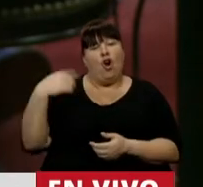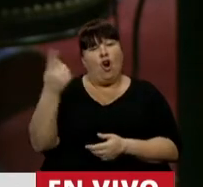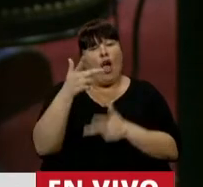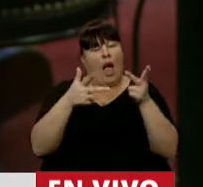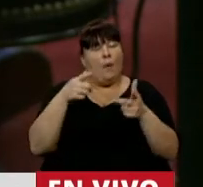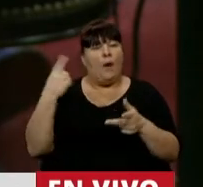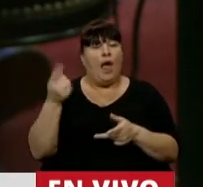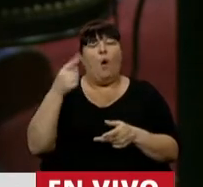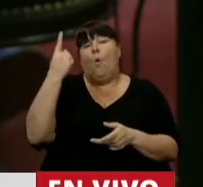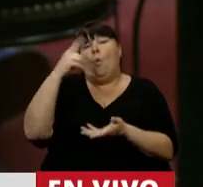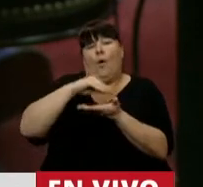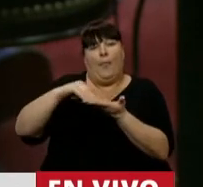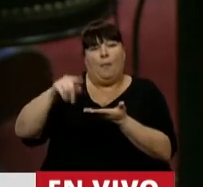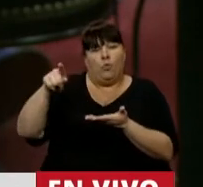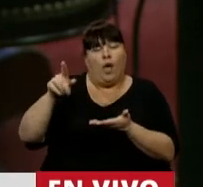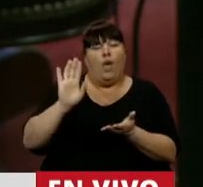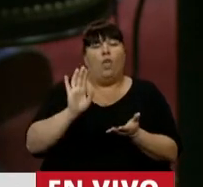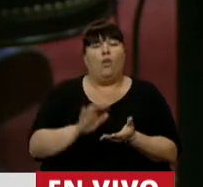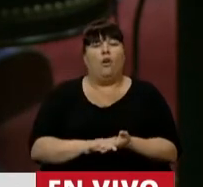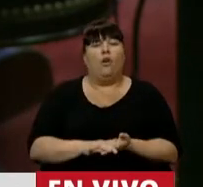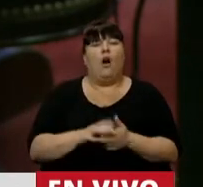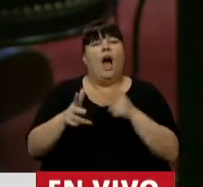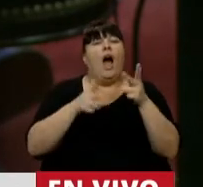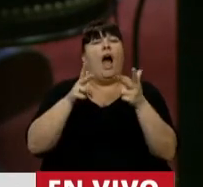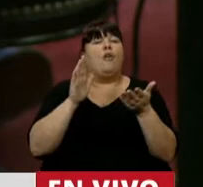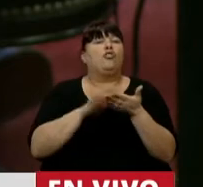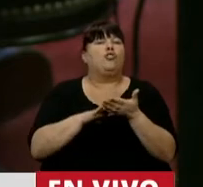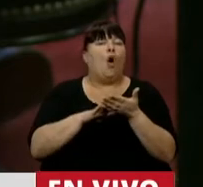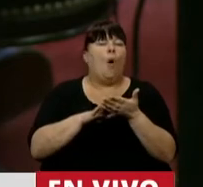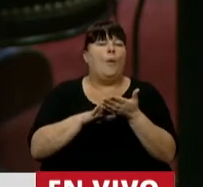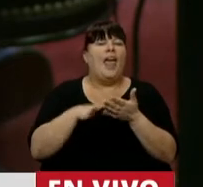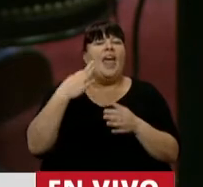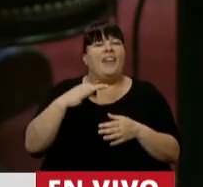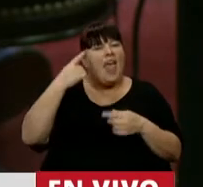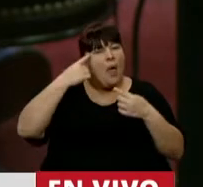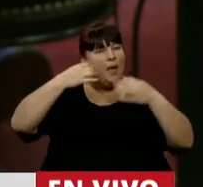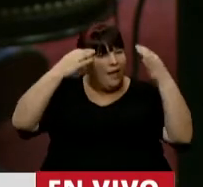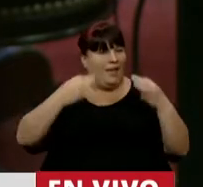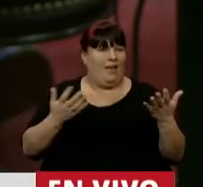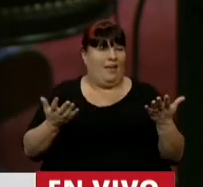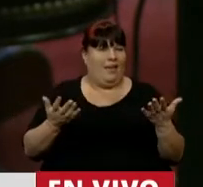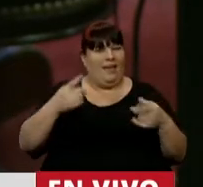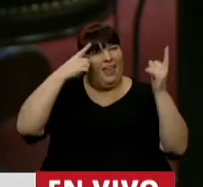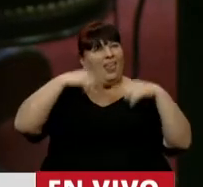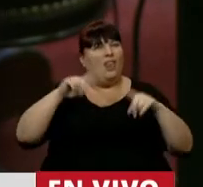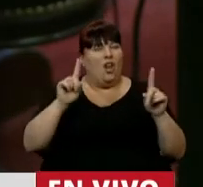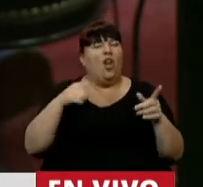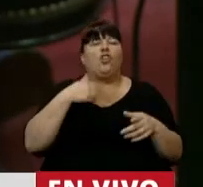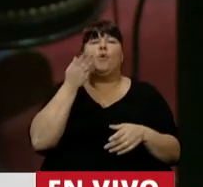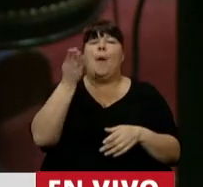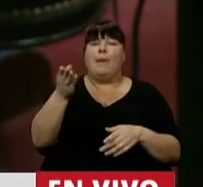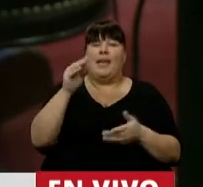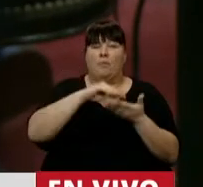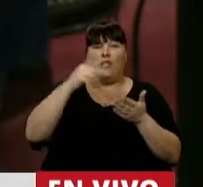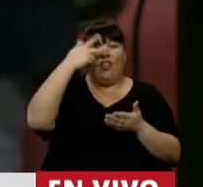hablaron, un diputado habló de tener un poquito de sentido común. Yo le voy a pedir al